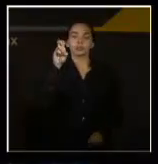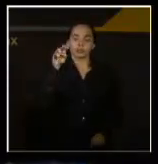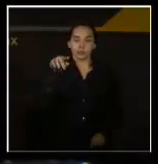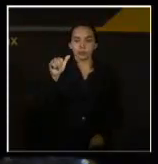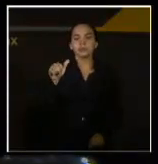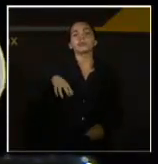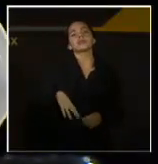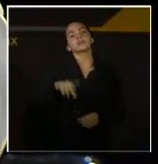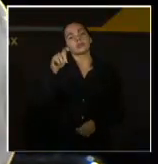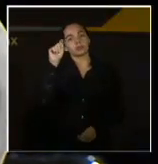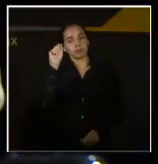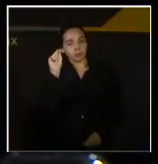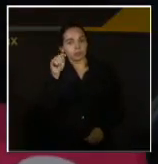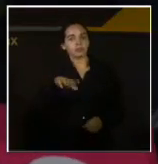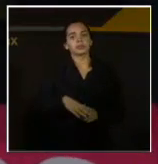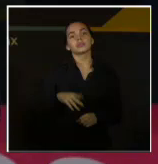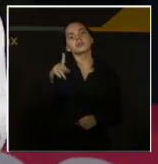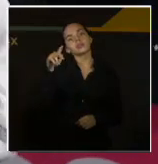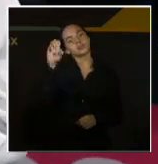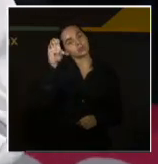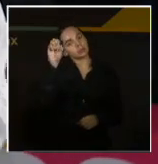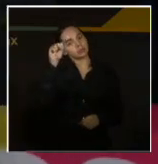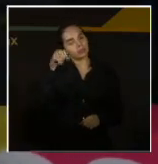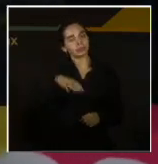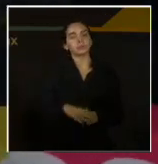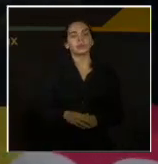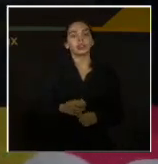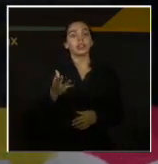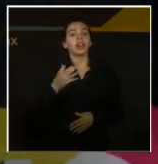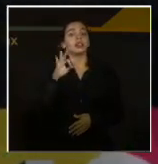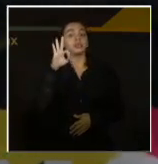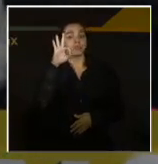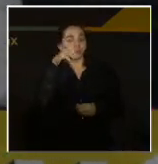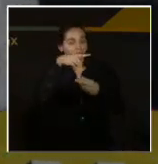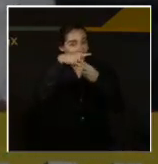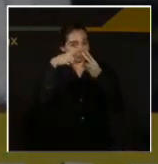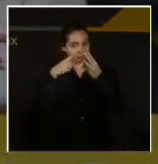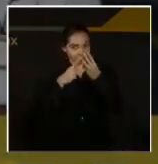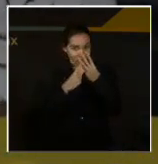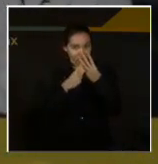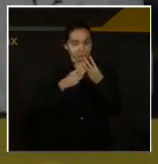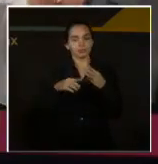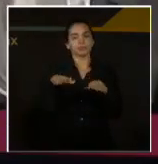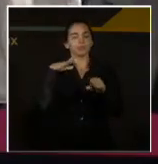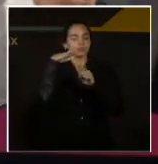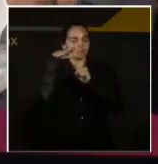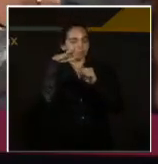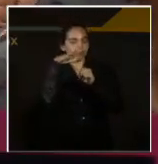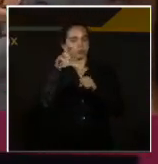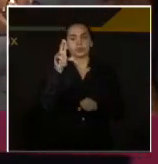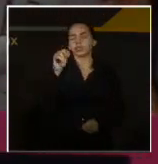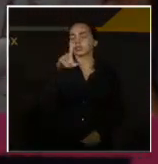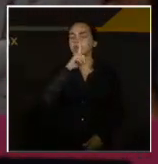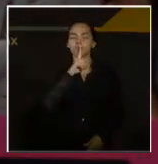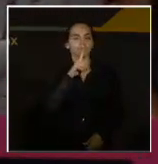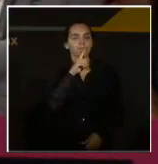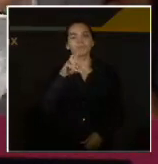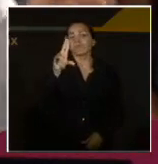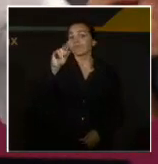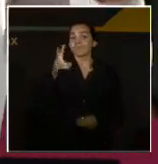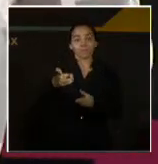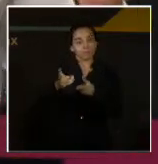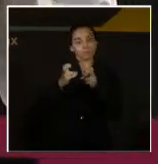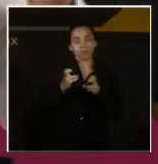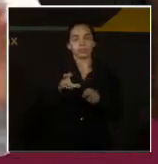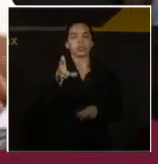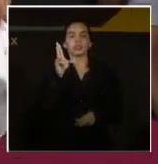Trabajo y Partido Encuentro Social, tenemos 3 premisas máximas: no mentir, no robar